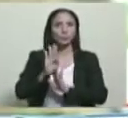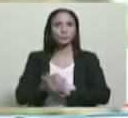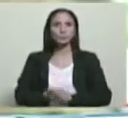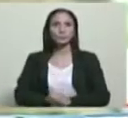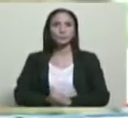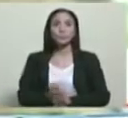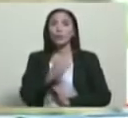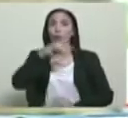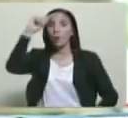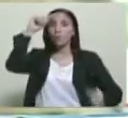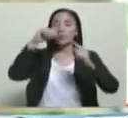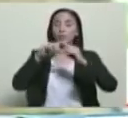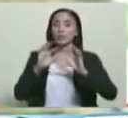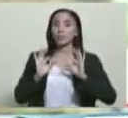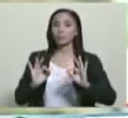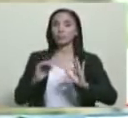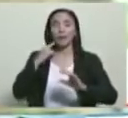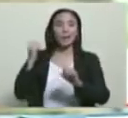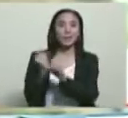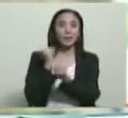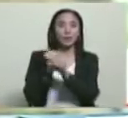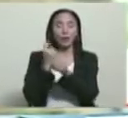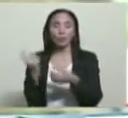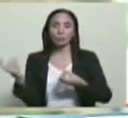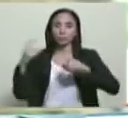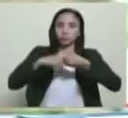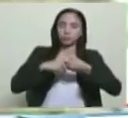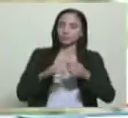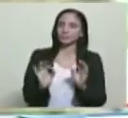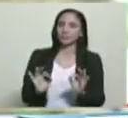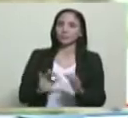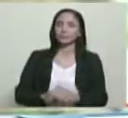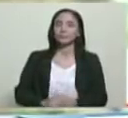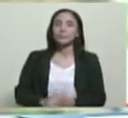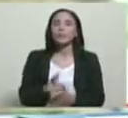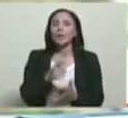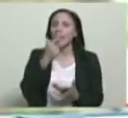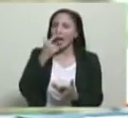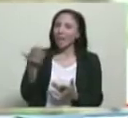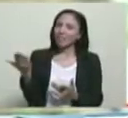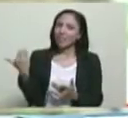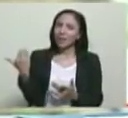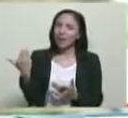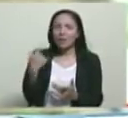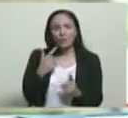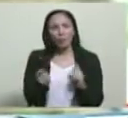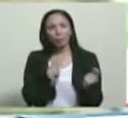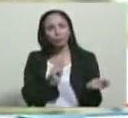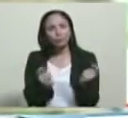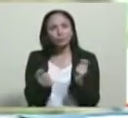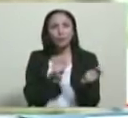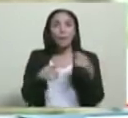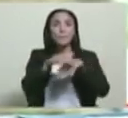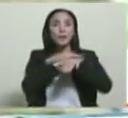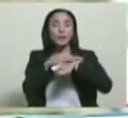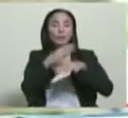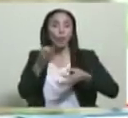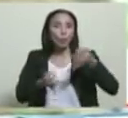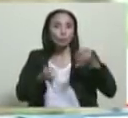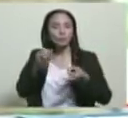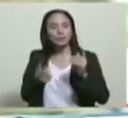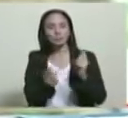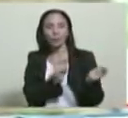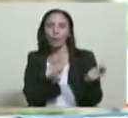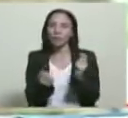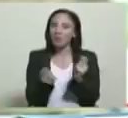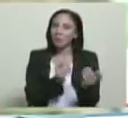tareas centrales tiene que ver con la inserción laboral. Hoy conversaba temprano con el mayor general Reverol Torres, ministro de Interior y Justicia y Paz.